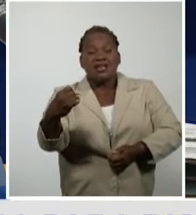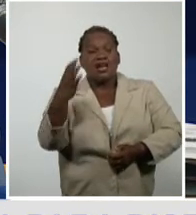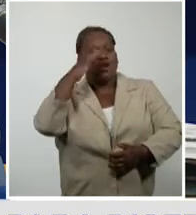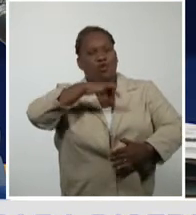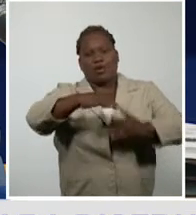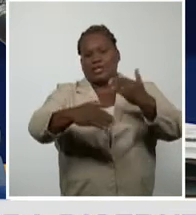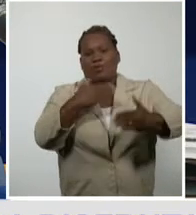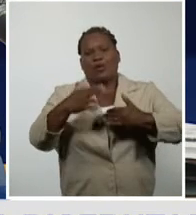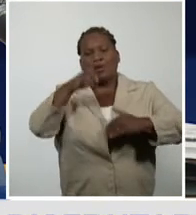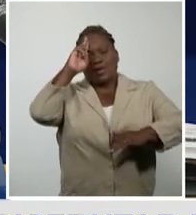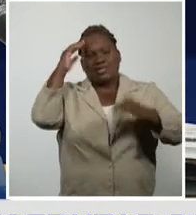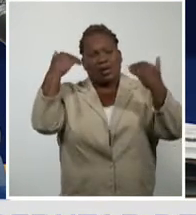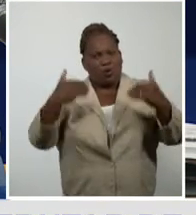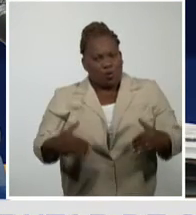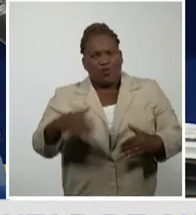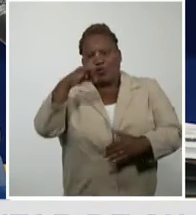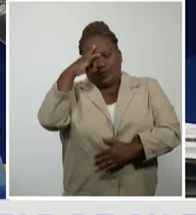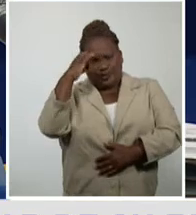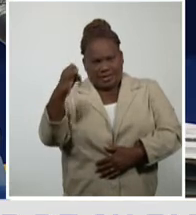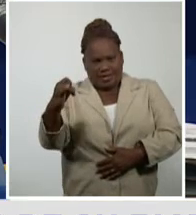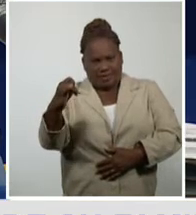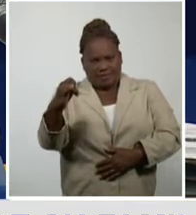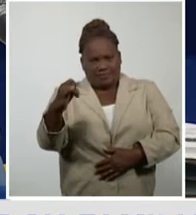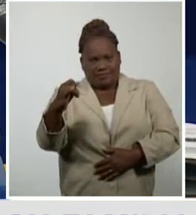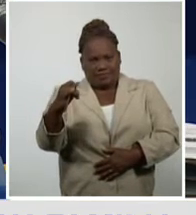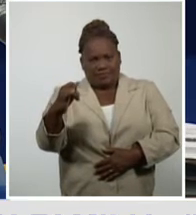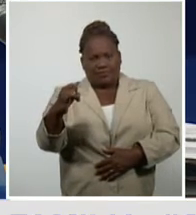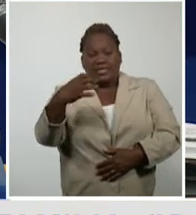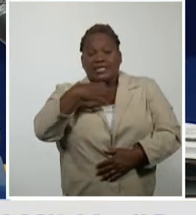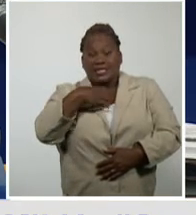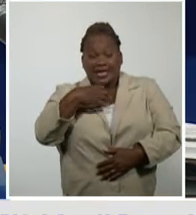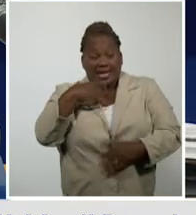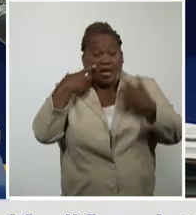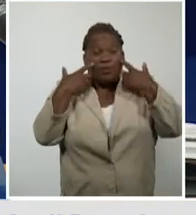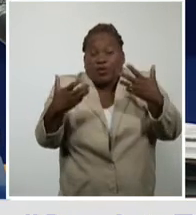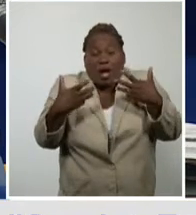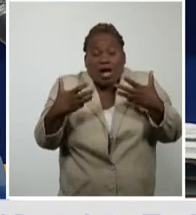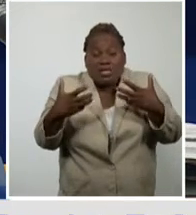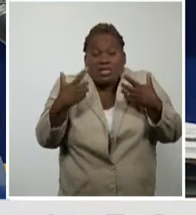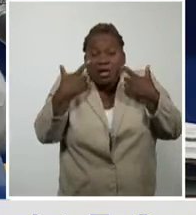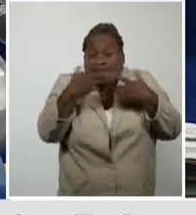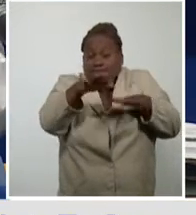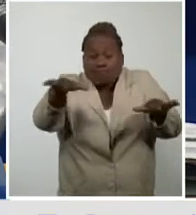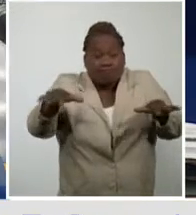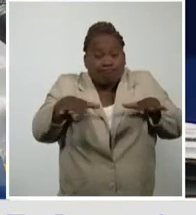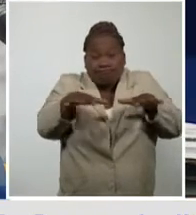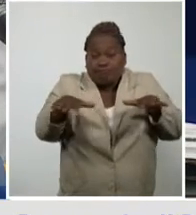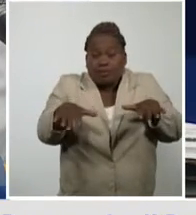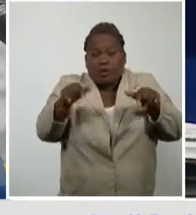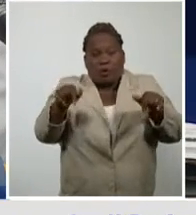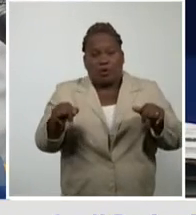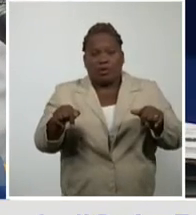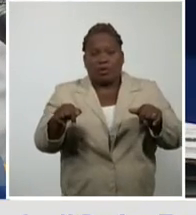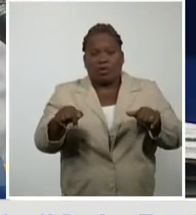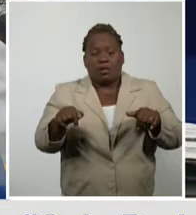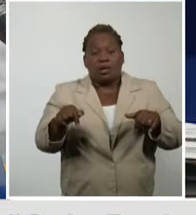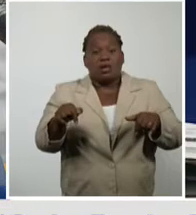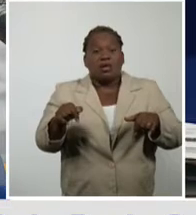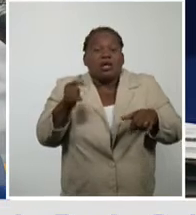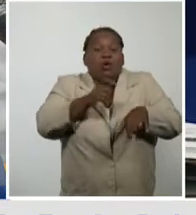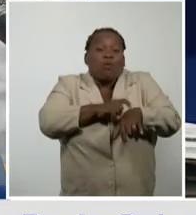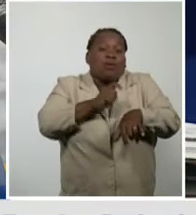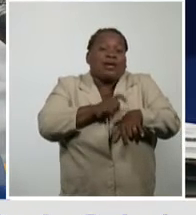salud que tenga la envergadura que tiene hoy. En algún momento nuestro país,